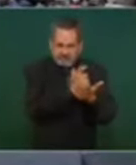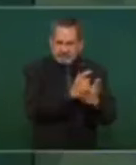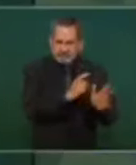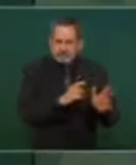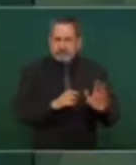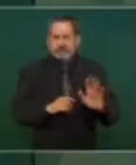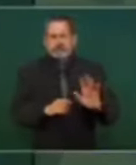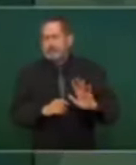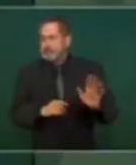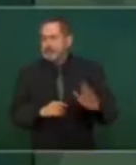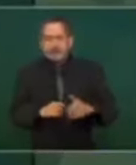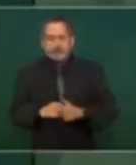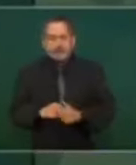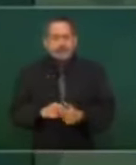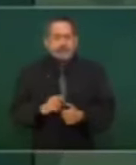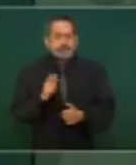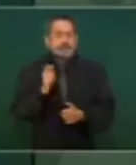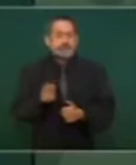veces